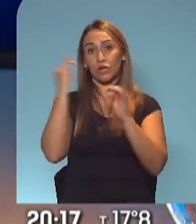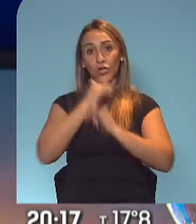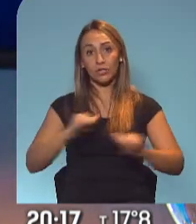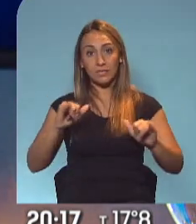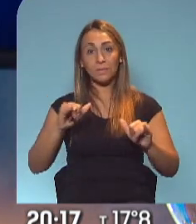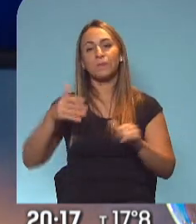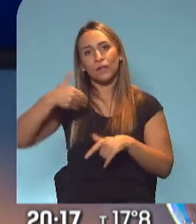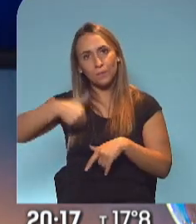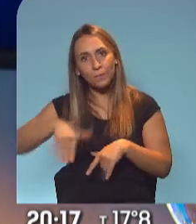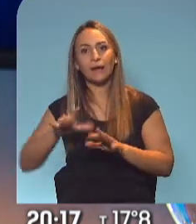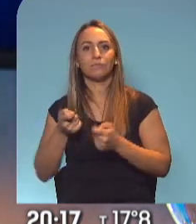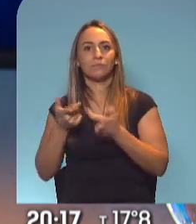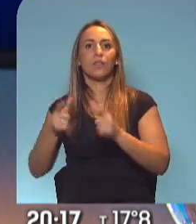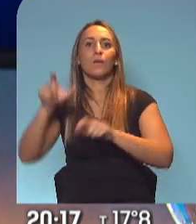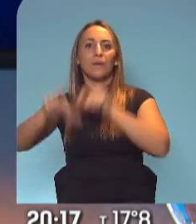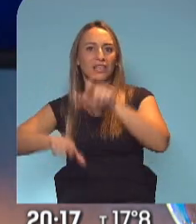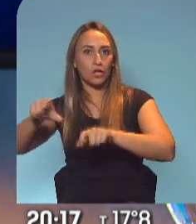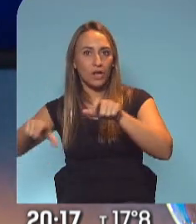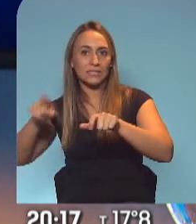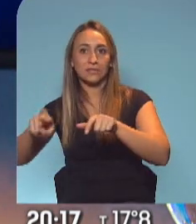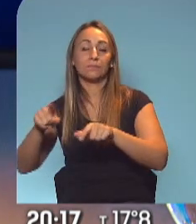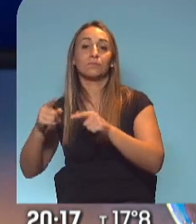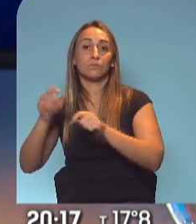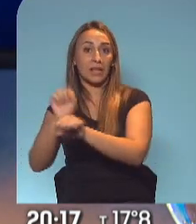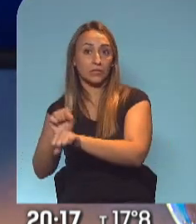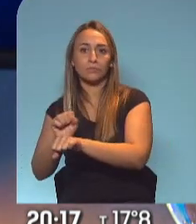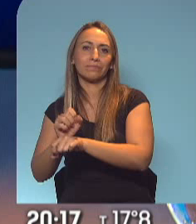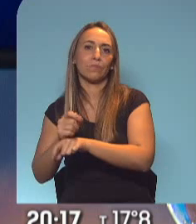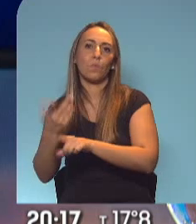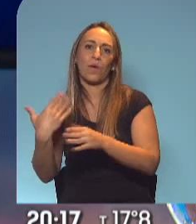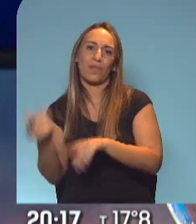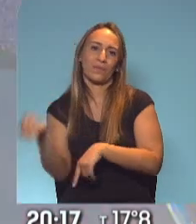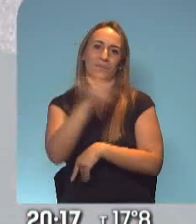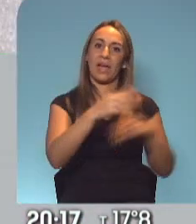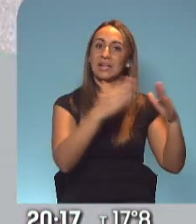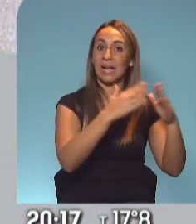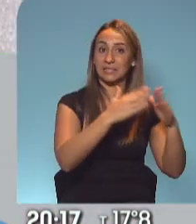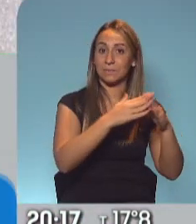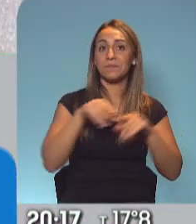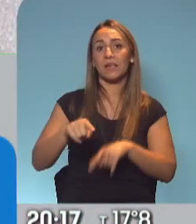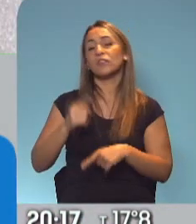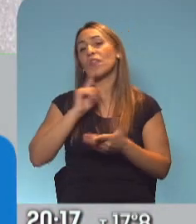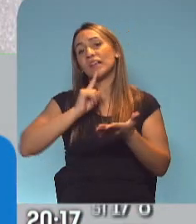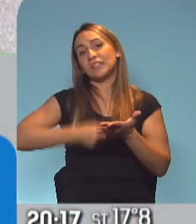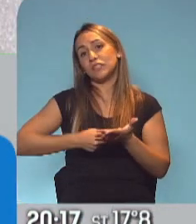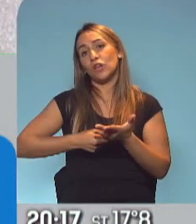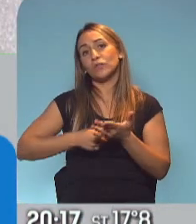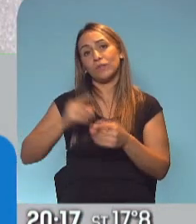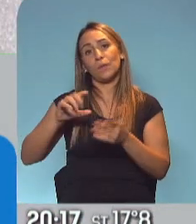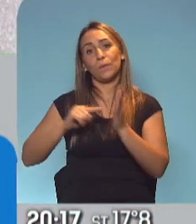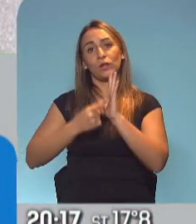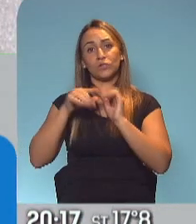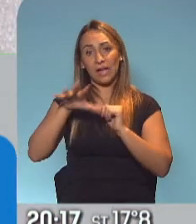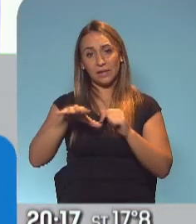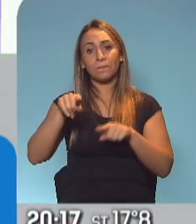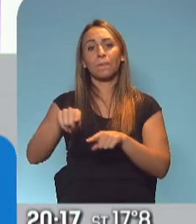de la provincia de Buenos Aires. ¿De quiénes hablamos? Esto es una resolución del Tribunal de Casación bonaerense que encabeza Víctor Violini.